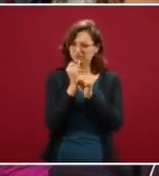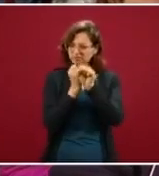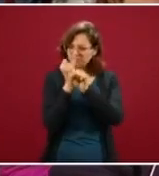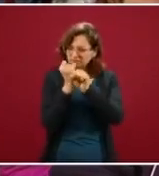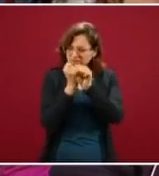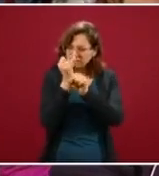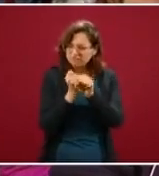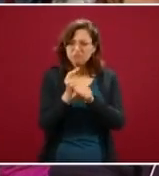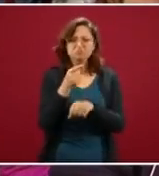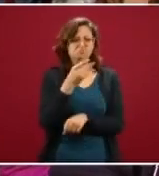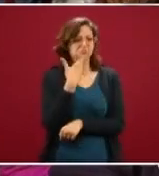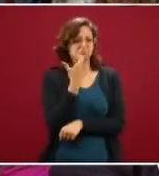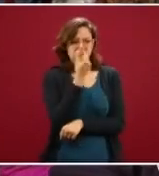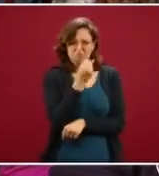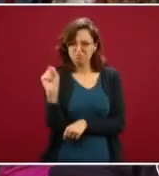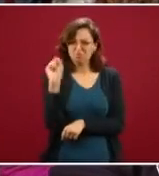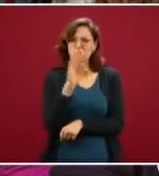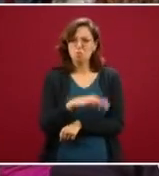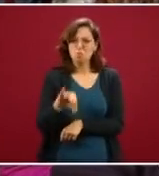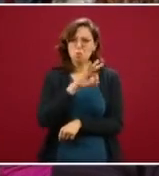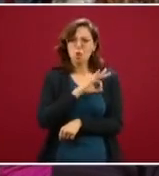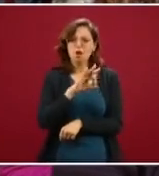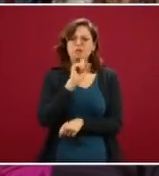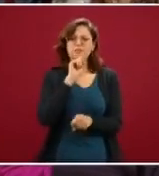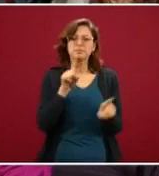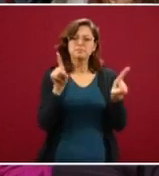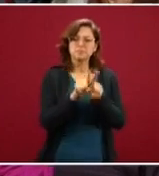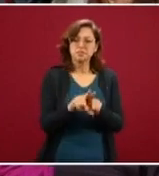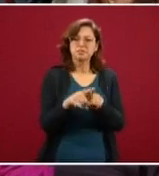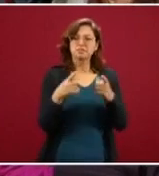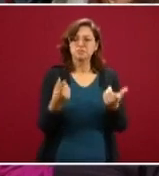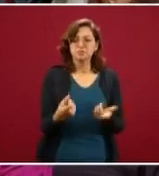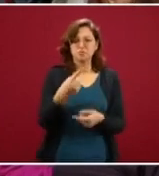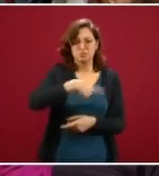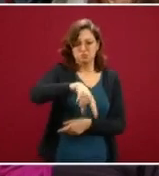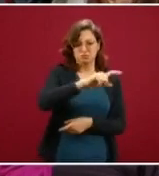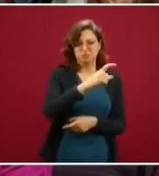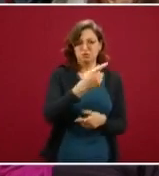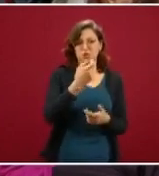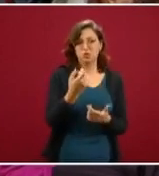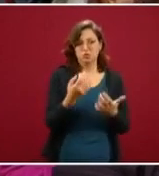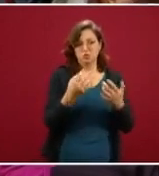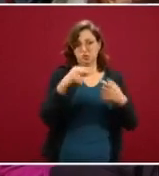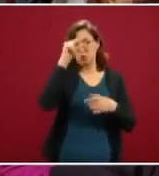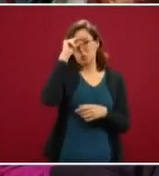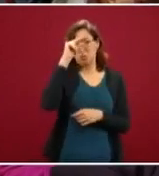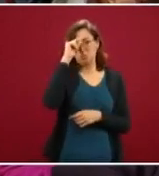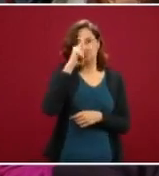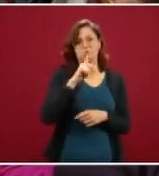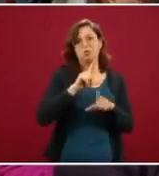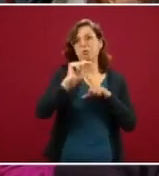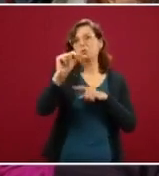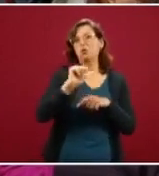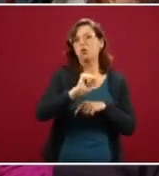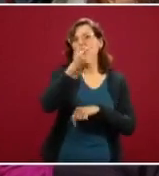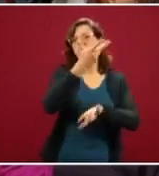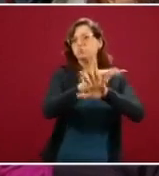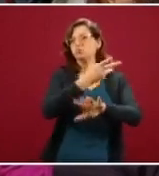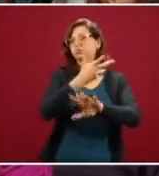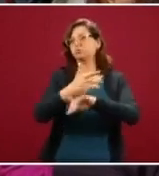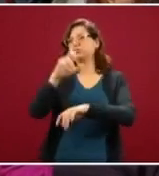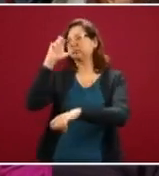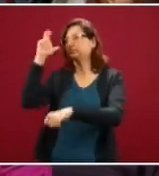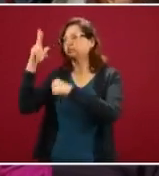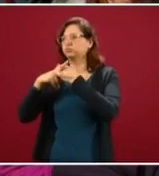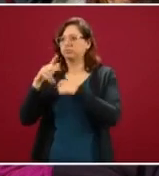muy buenos aquí, y con ellos se podría también evitar la fuga de cerebros que sirven en Estados Unidos, en Europa, etcétera, y